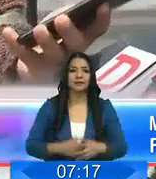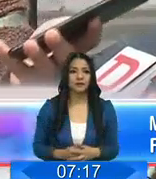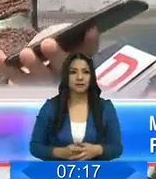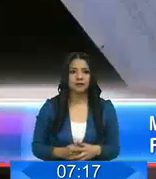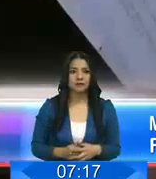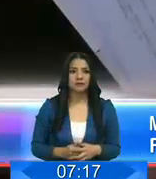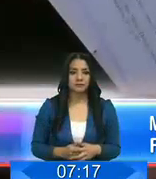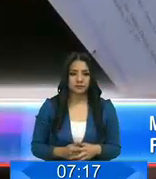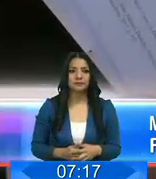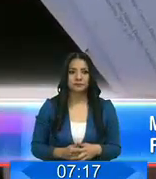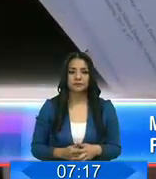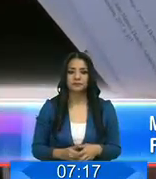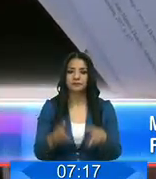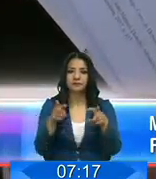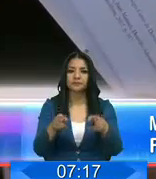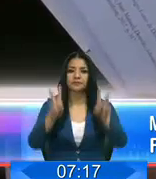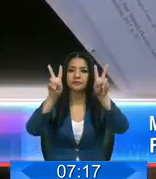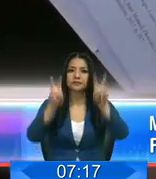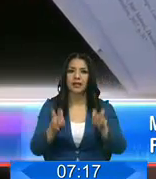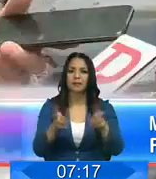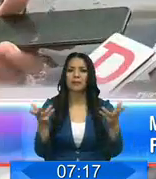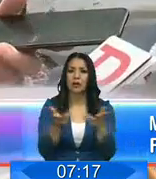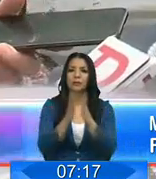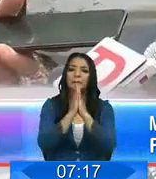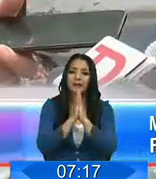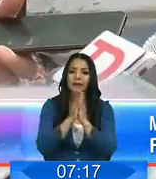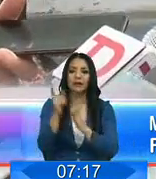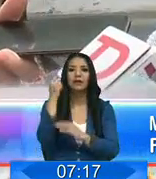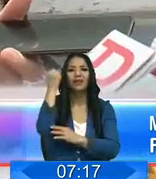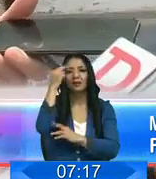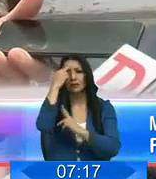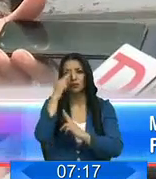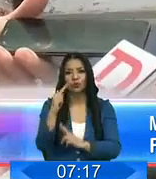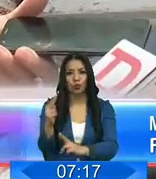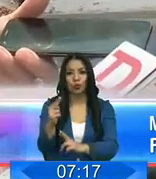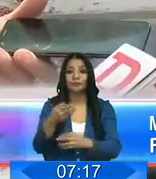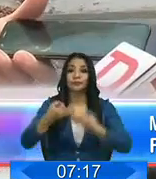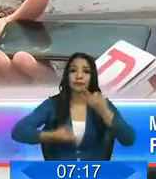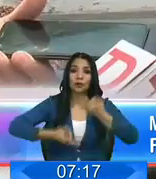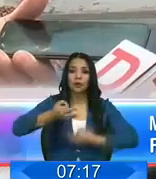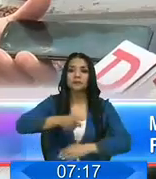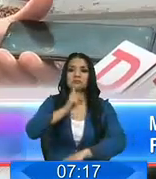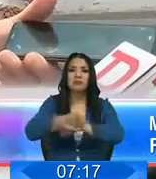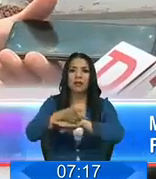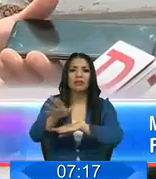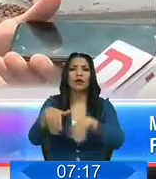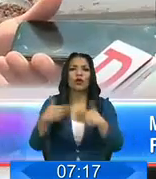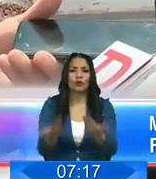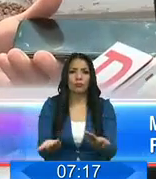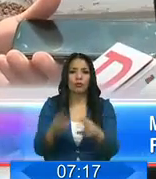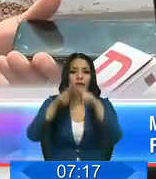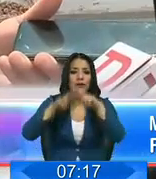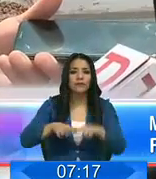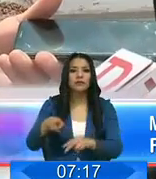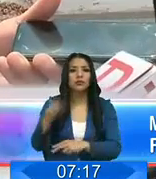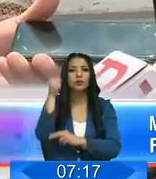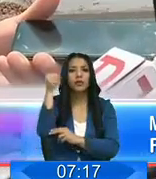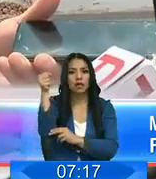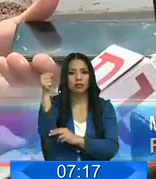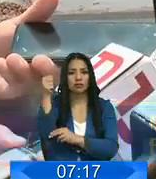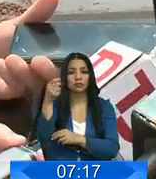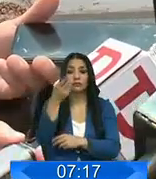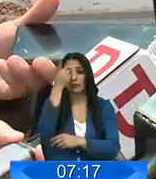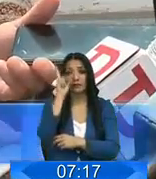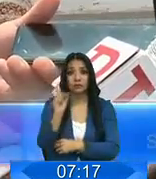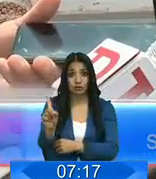tiempo, habló sobre el recurso de habeas corpus. Un juez tiene que ordenar un recurso de habeas corpus con una sentencia en firme y una